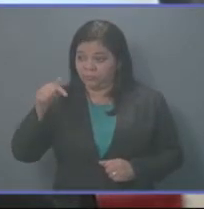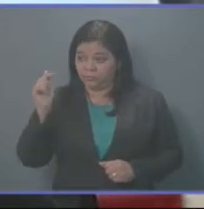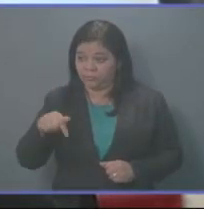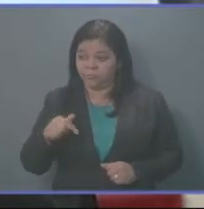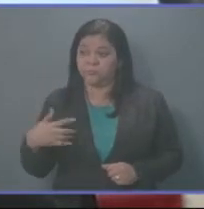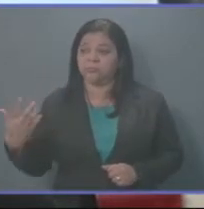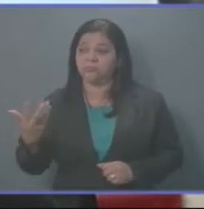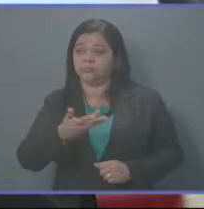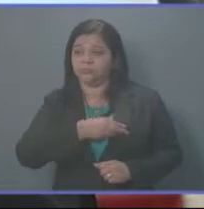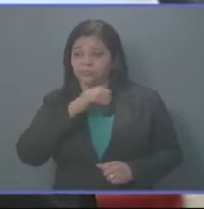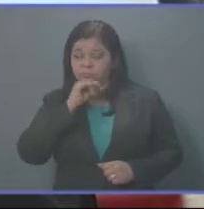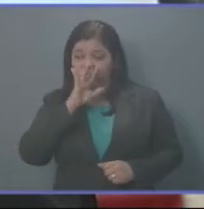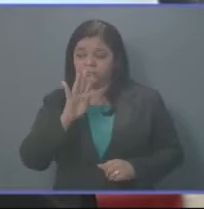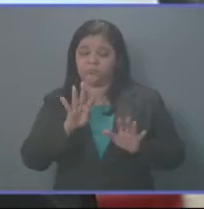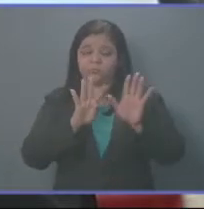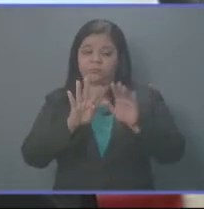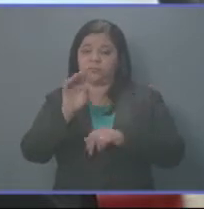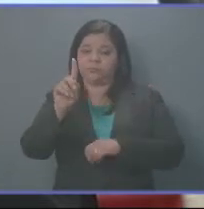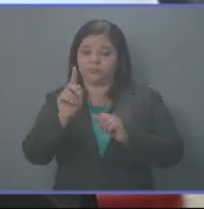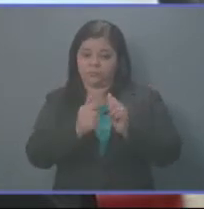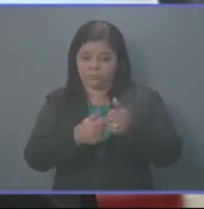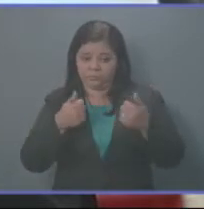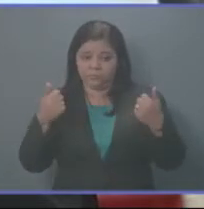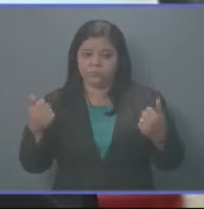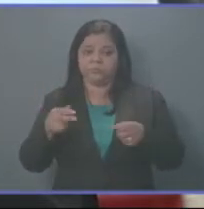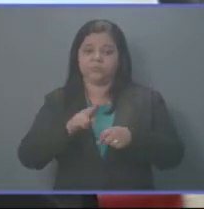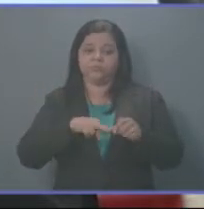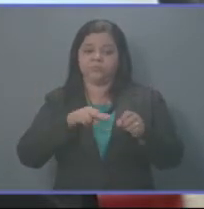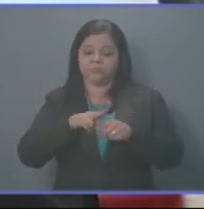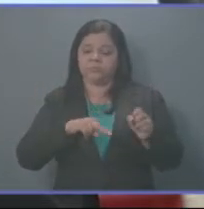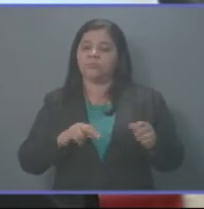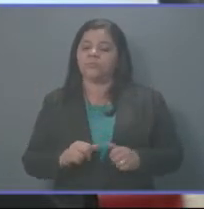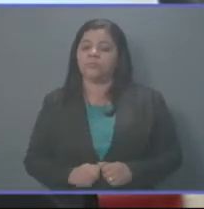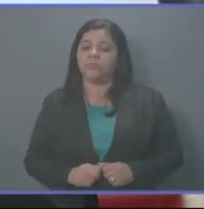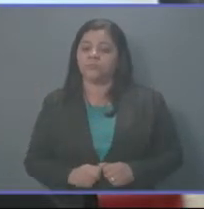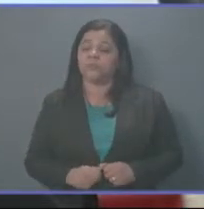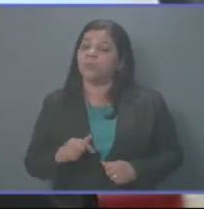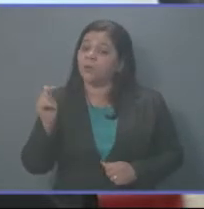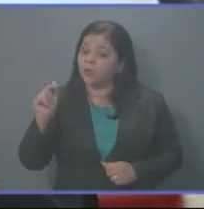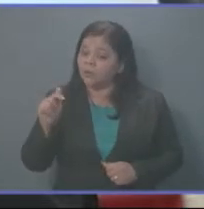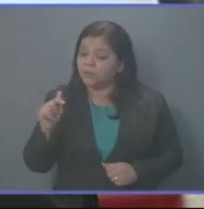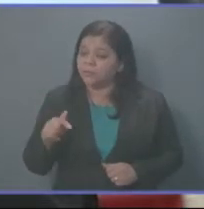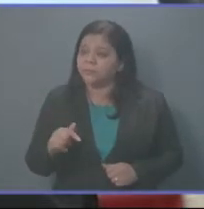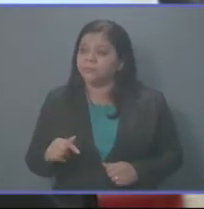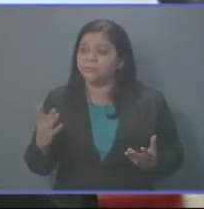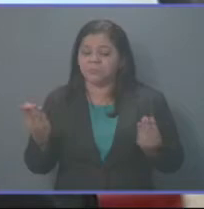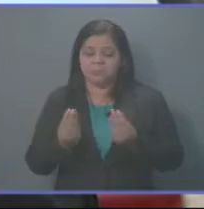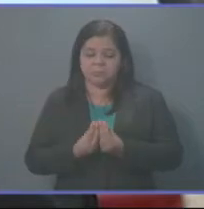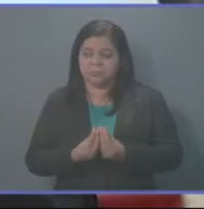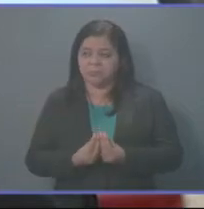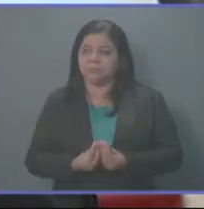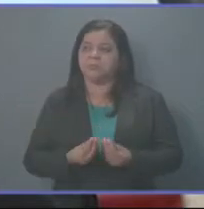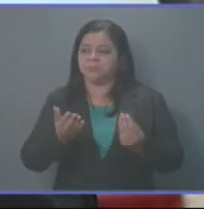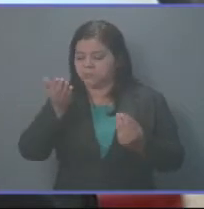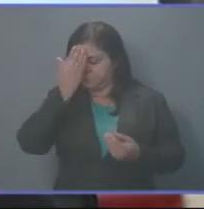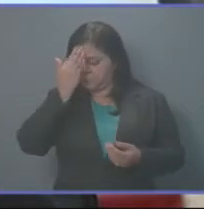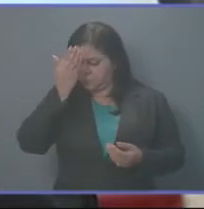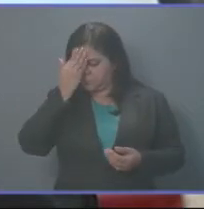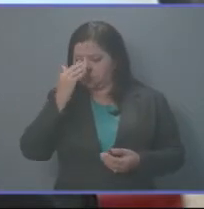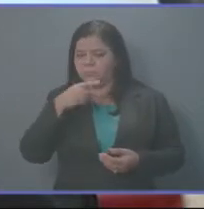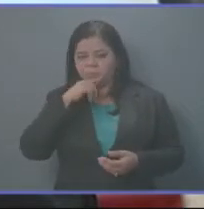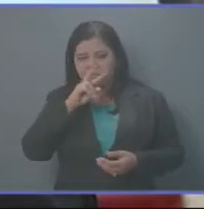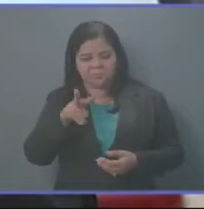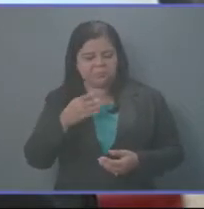nos estamos refiriendo a los 91 millones de dólares. De eso, poco o nada sabe el grupo parlamentario